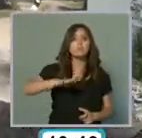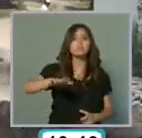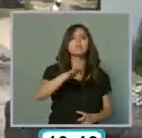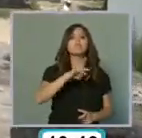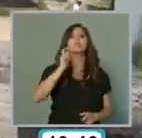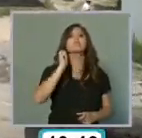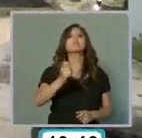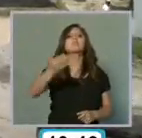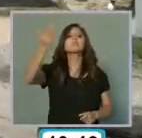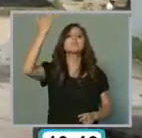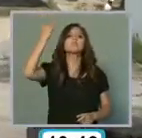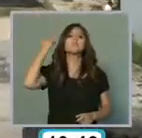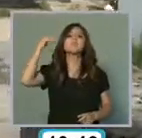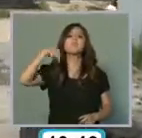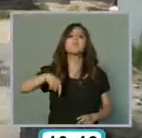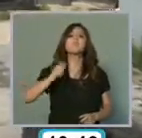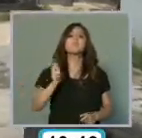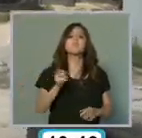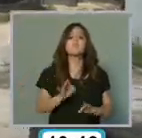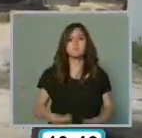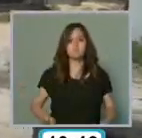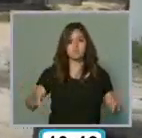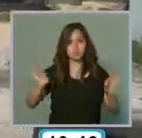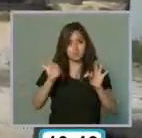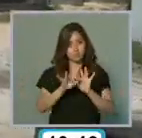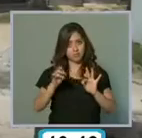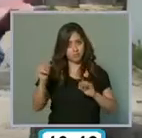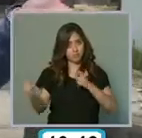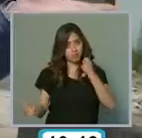la vida de este país, pero como le decía,